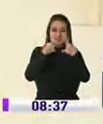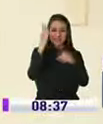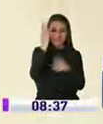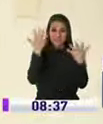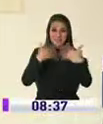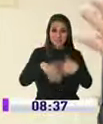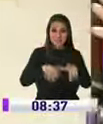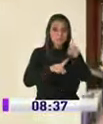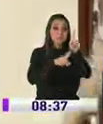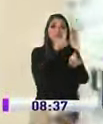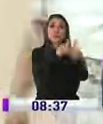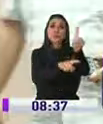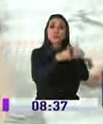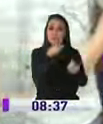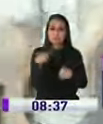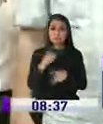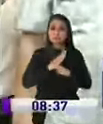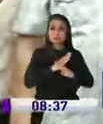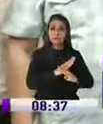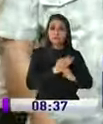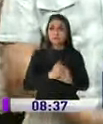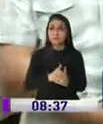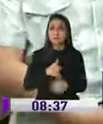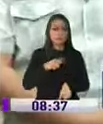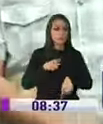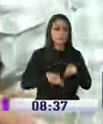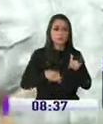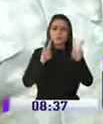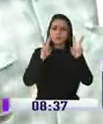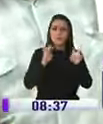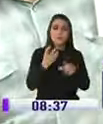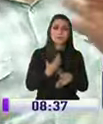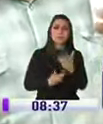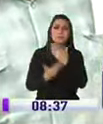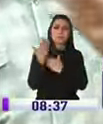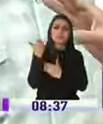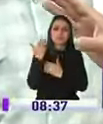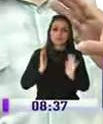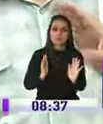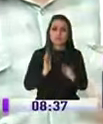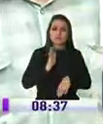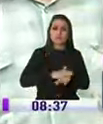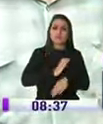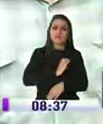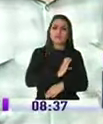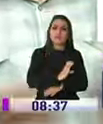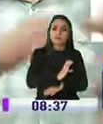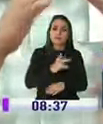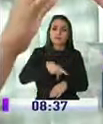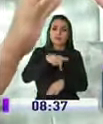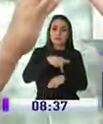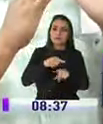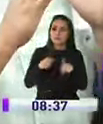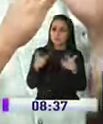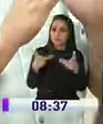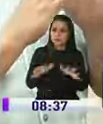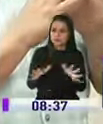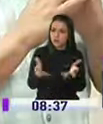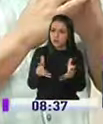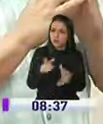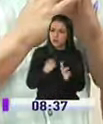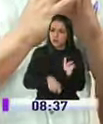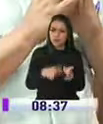el abogado se defendió. Yo no puedo hablar de temas que no soy abogado por ética profesional. Pero ya dejó de ser. Pero dejó de ser. Yo no soy abogado